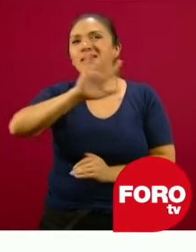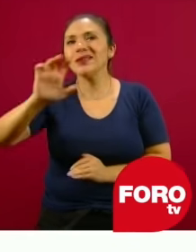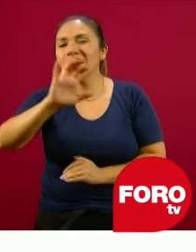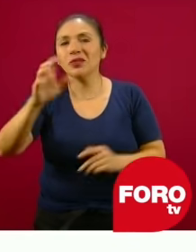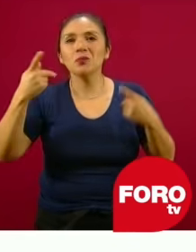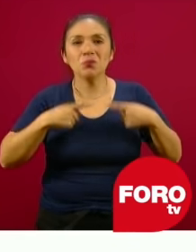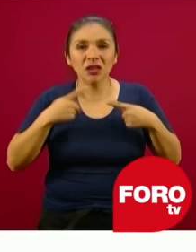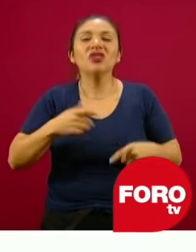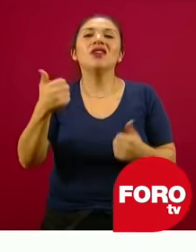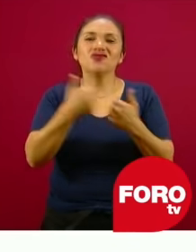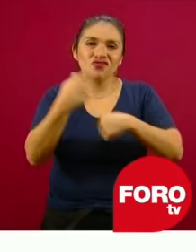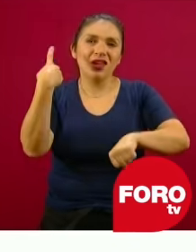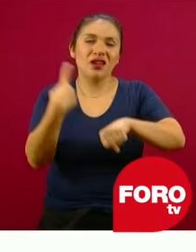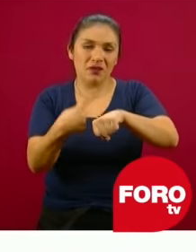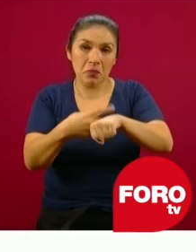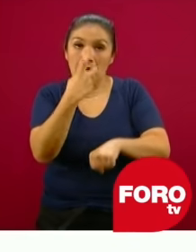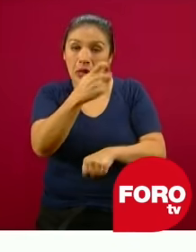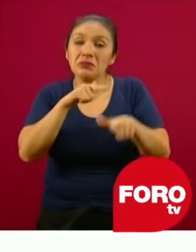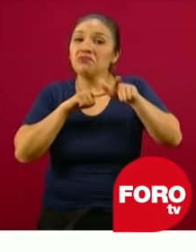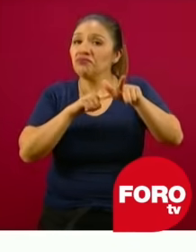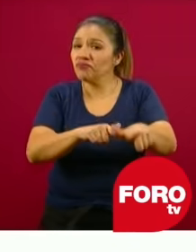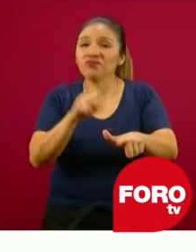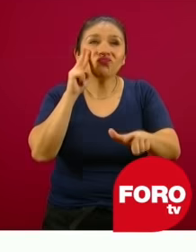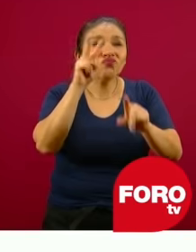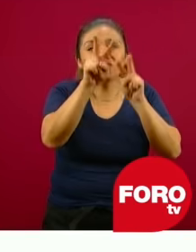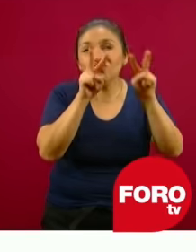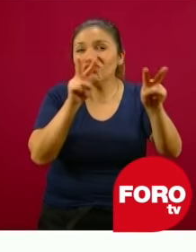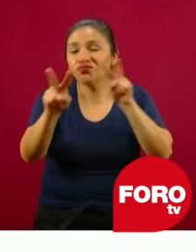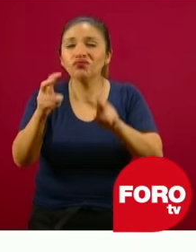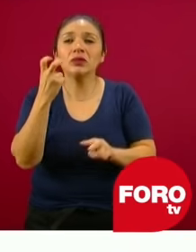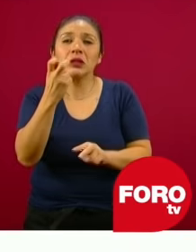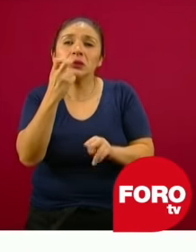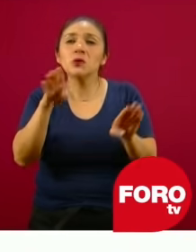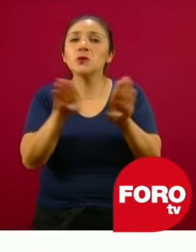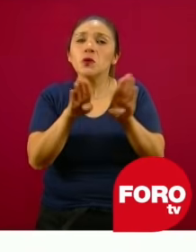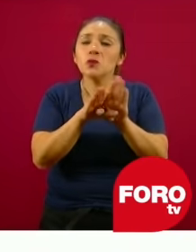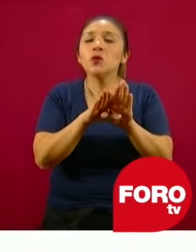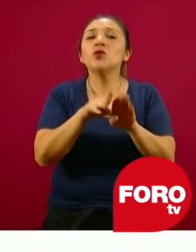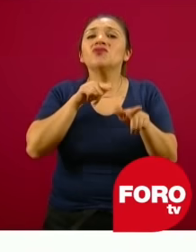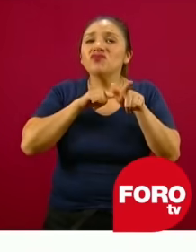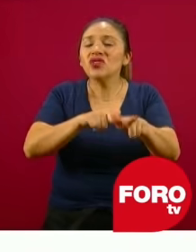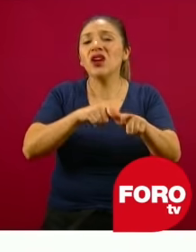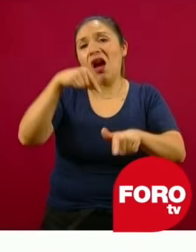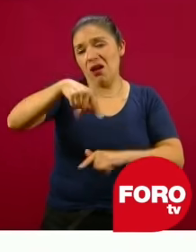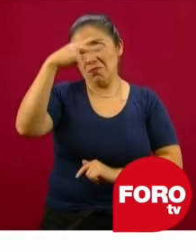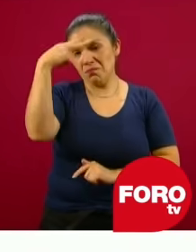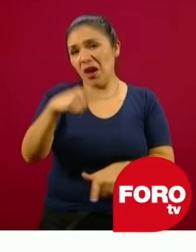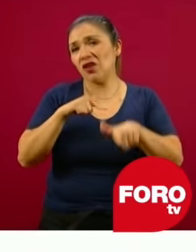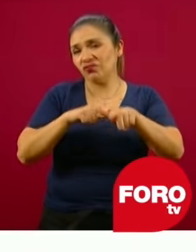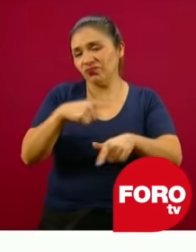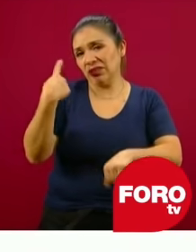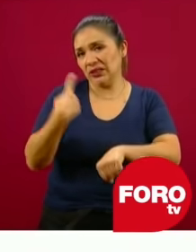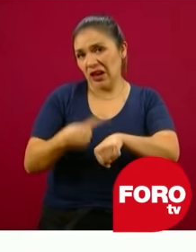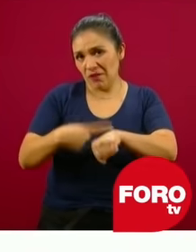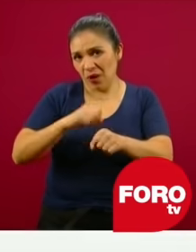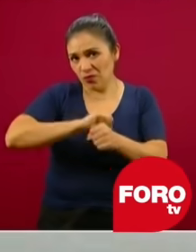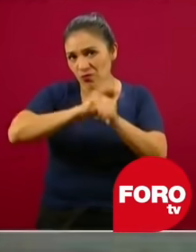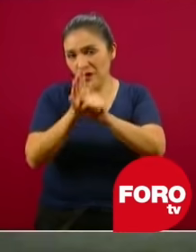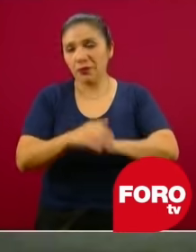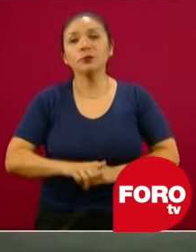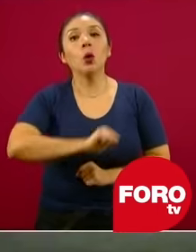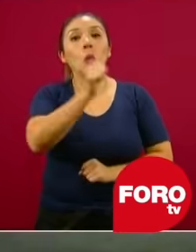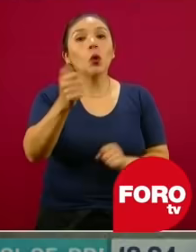casos y bueno, esto vamos a seguirlo viendo de esta manera en la medida que la epidemia en México continúe. La siguiente